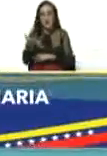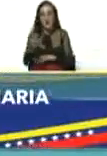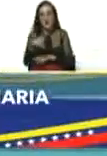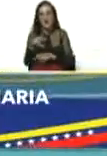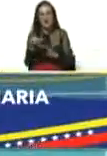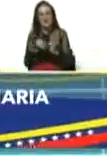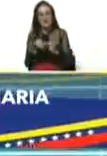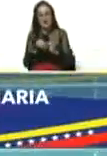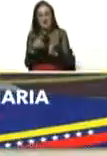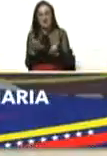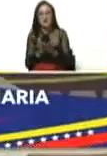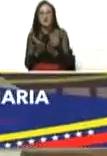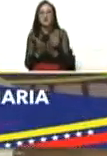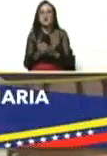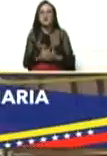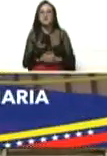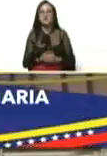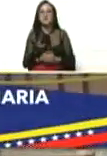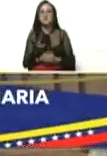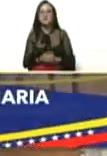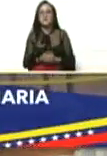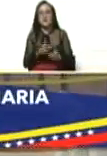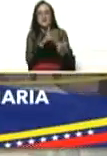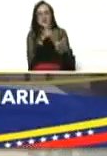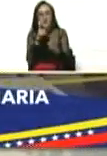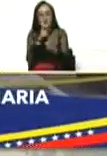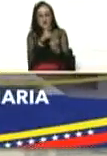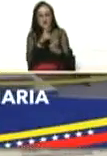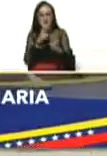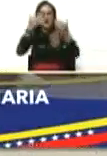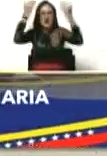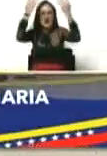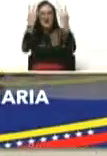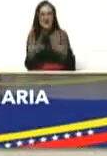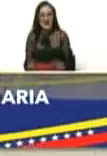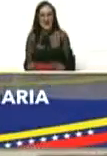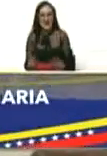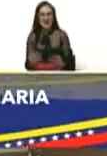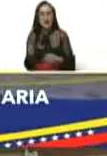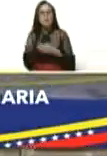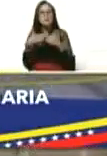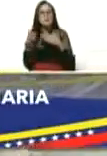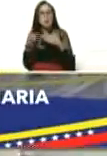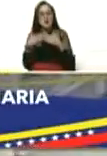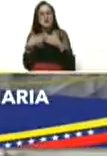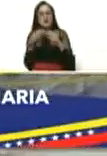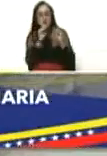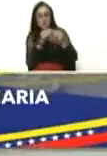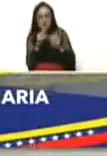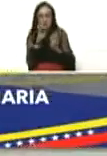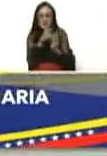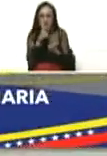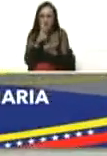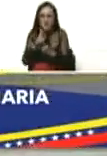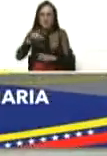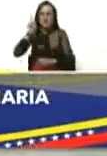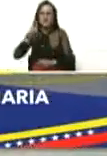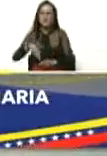escuela. Bueno, se soldaron las rejas y las puertas de esta unidad